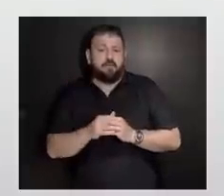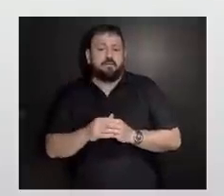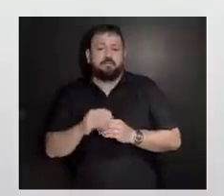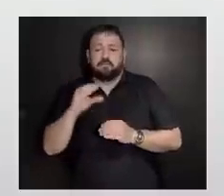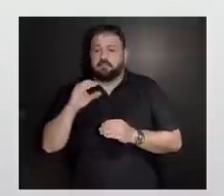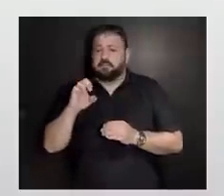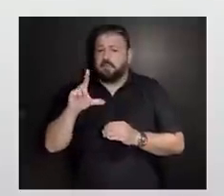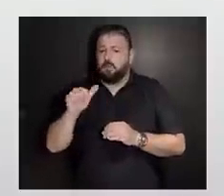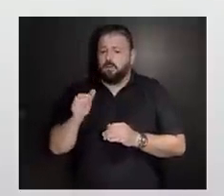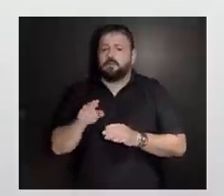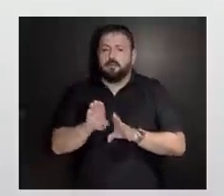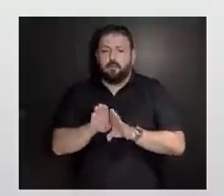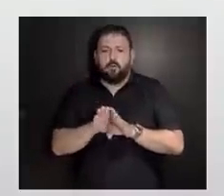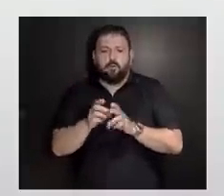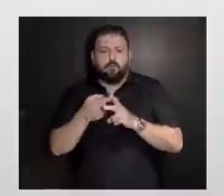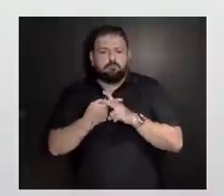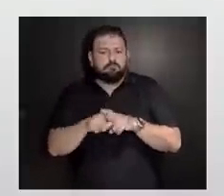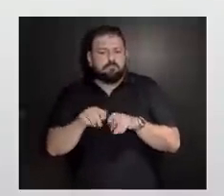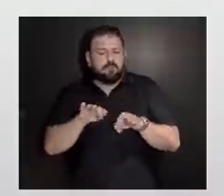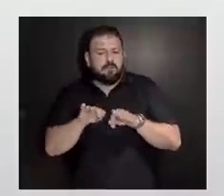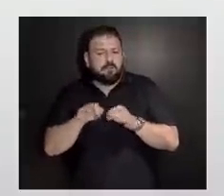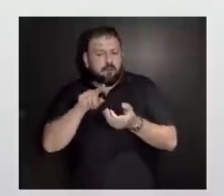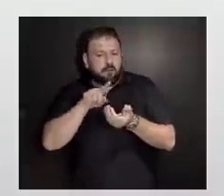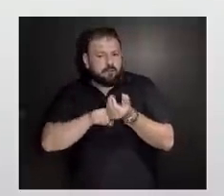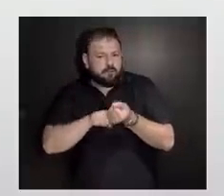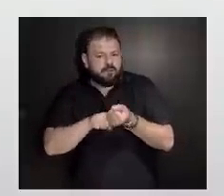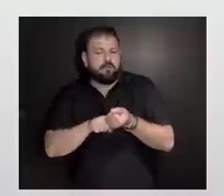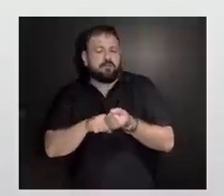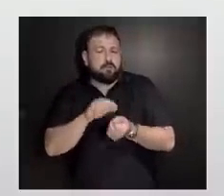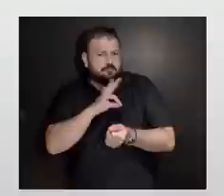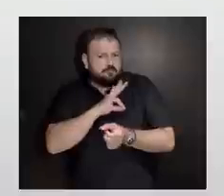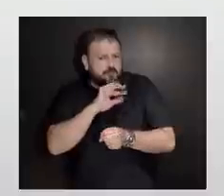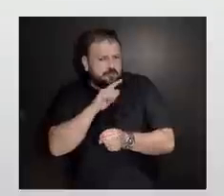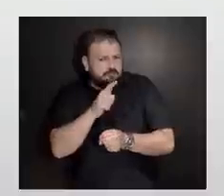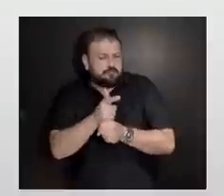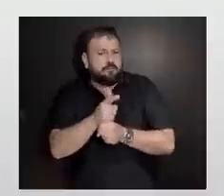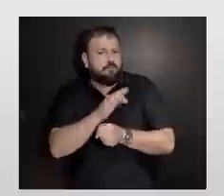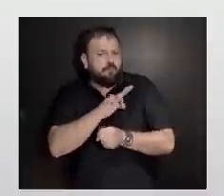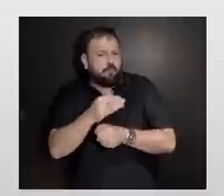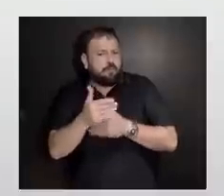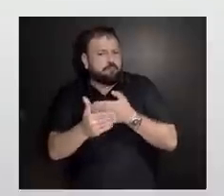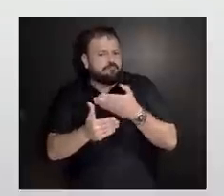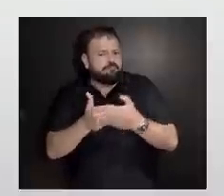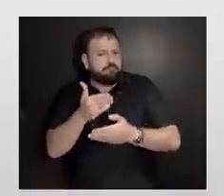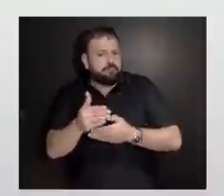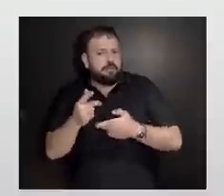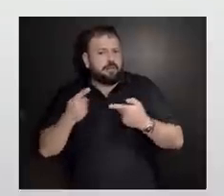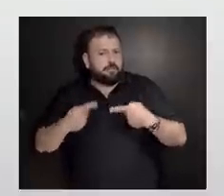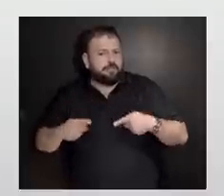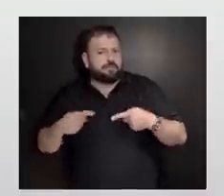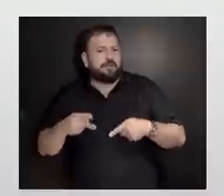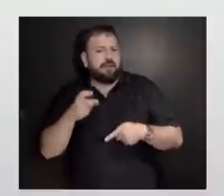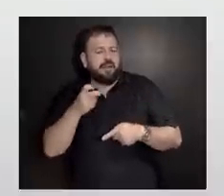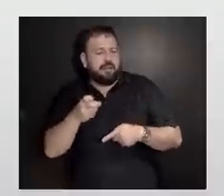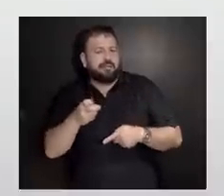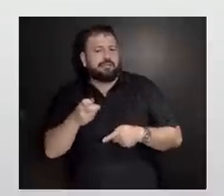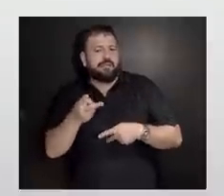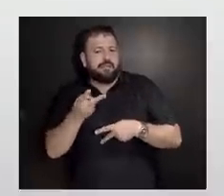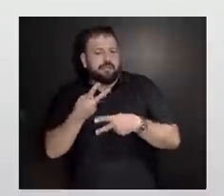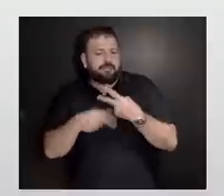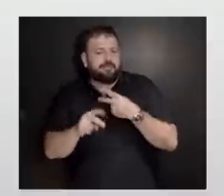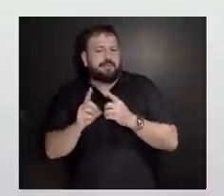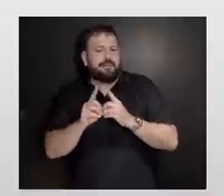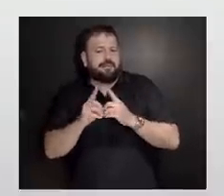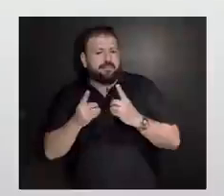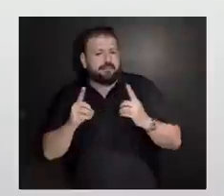para descarboxilasa de ácido glutámico, se sospecharía que más adelante la persona va a desarrollar este tipo de condición. Son